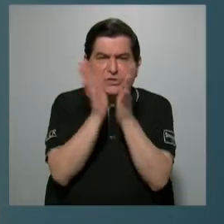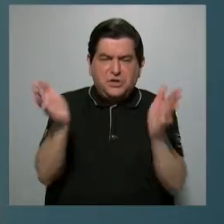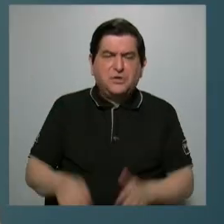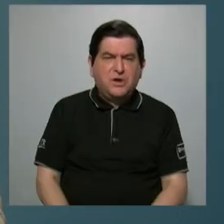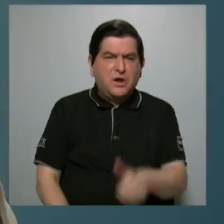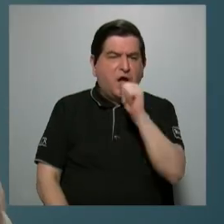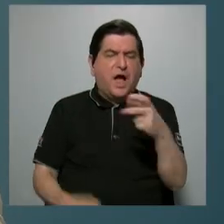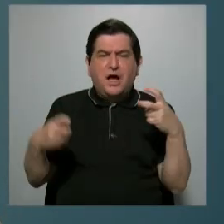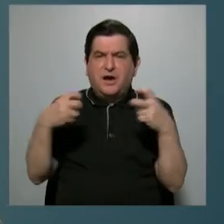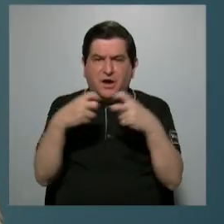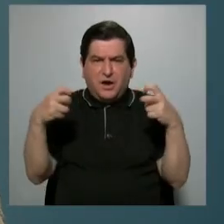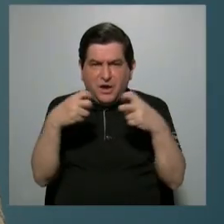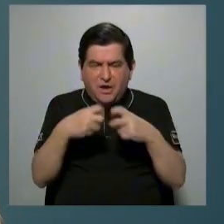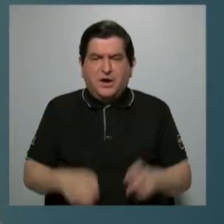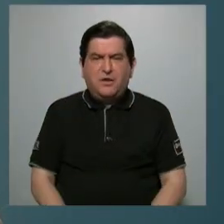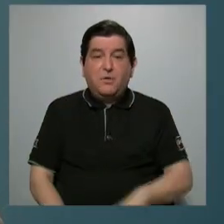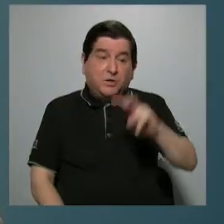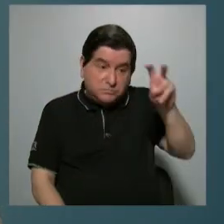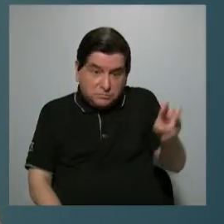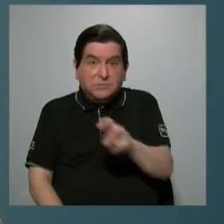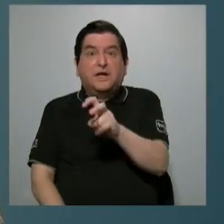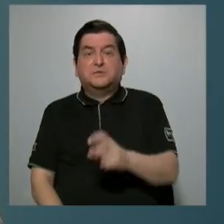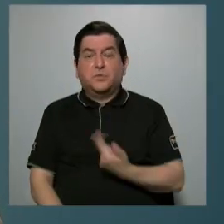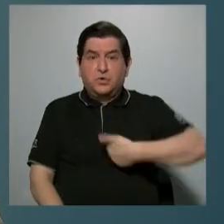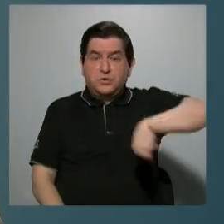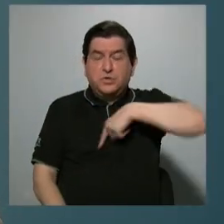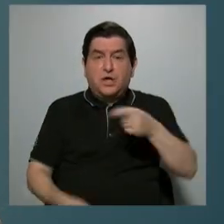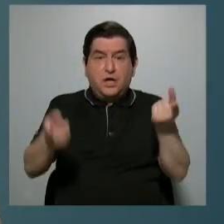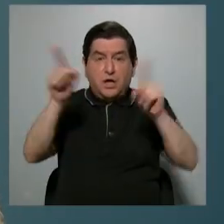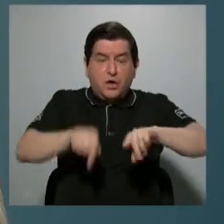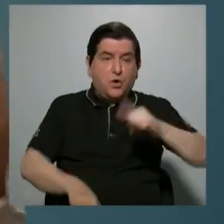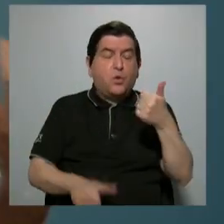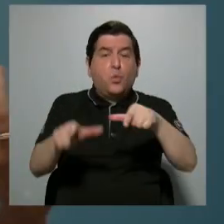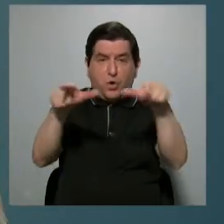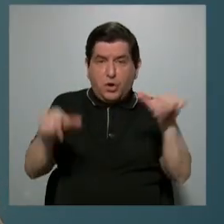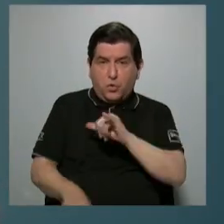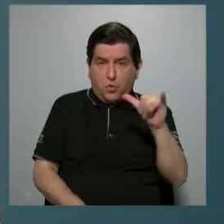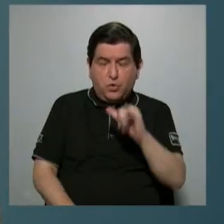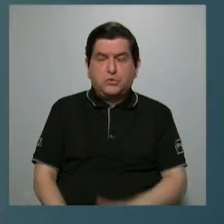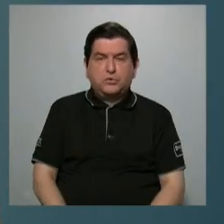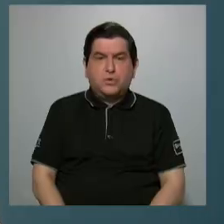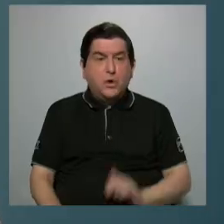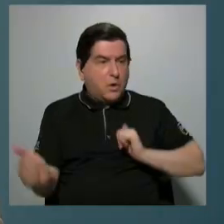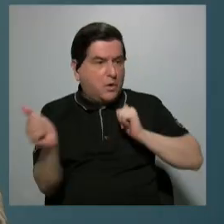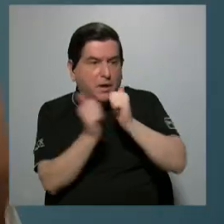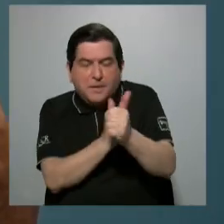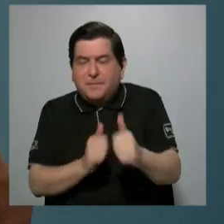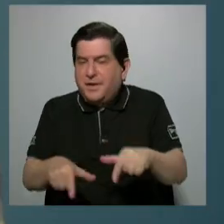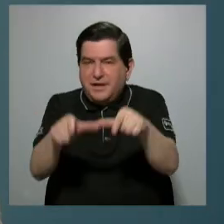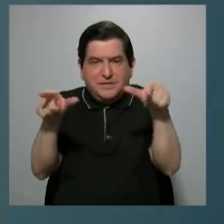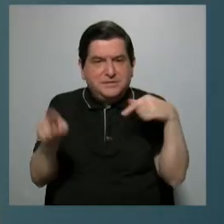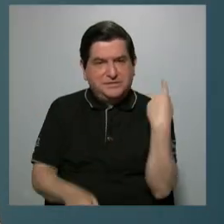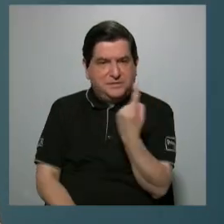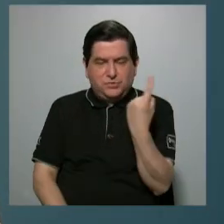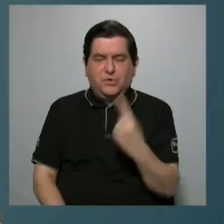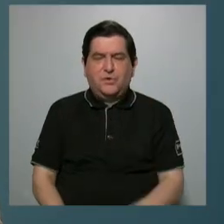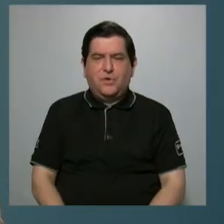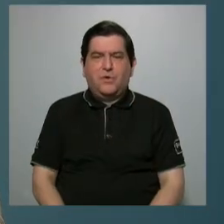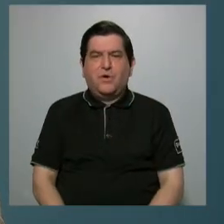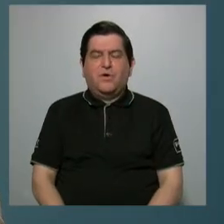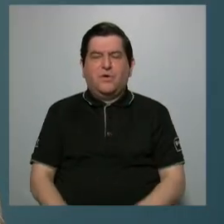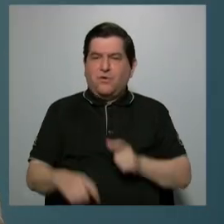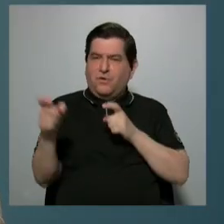agua, electricidad, transporte, que en nuestro caso, como en otras partes también, trasciende el nivel local, ¿verdad?, y es gestionado desde el